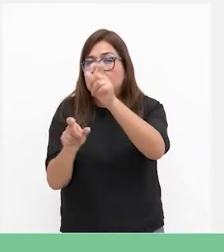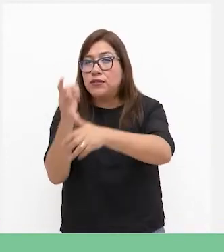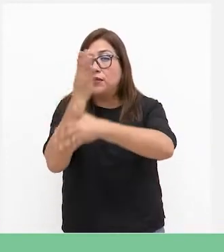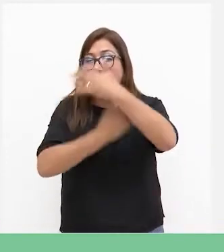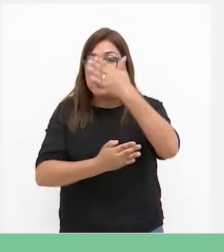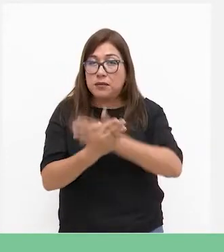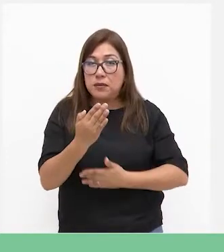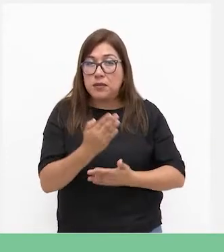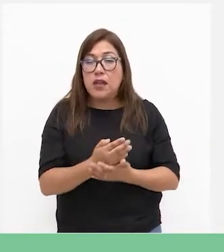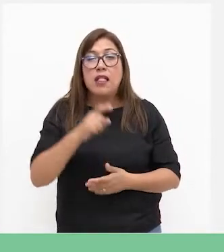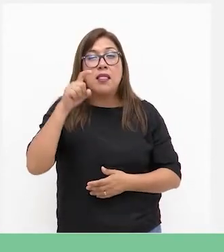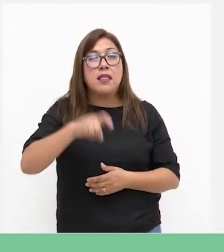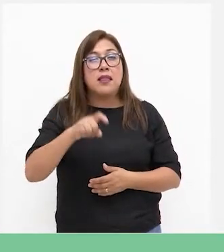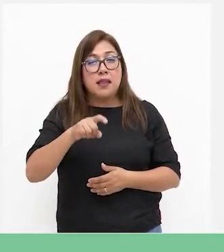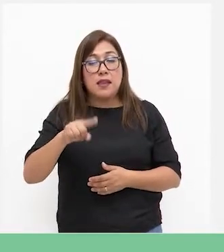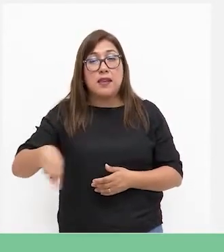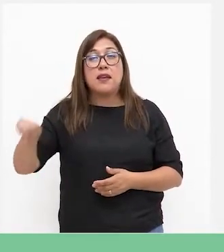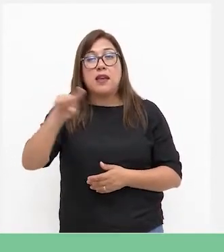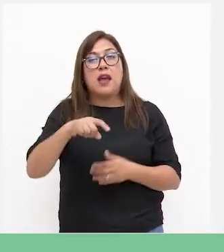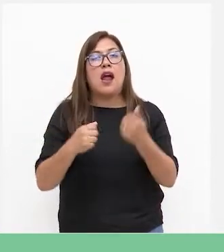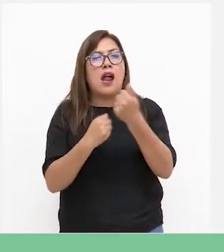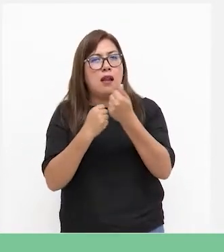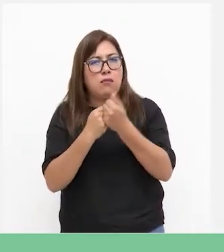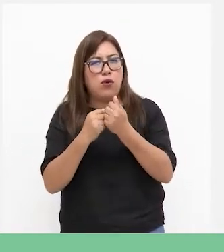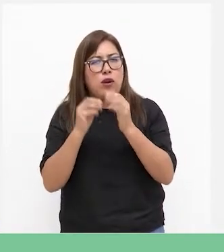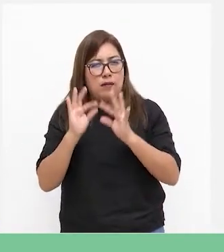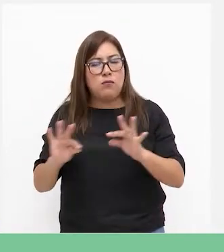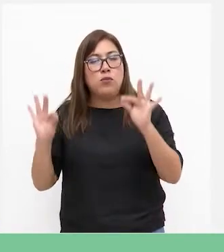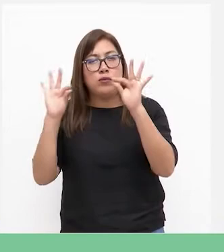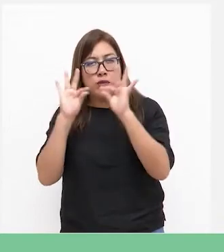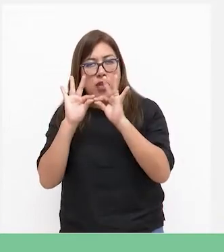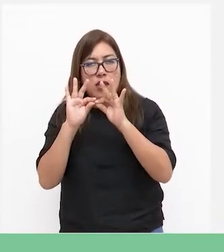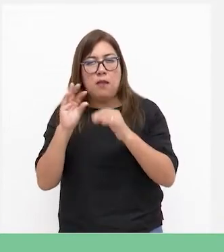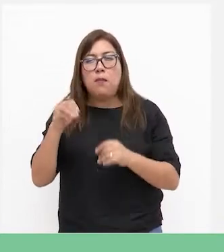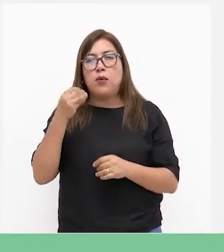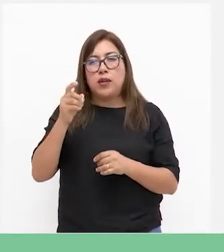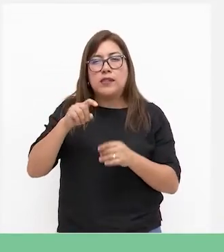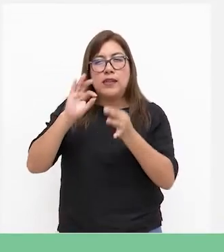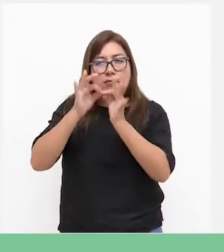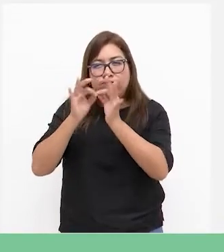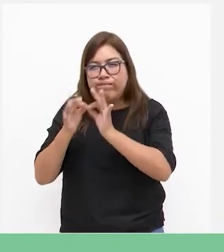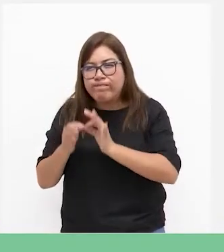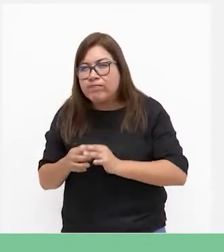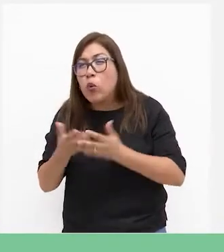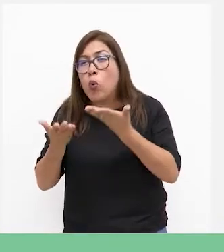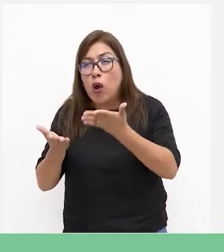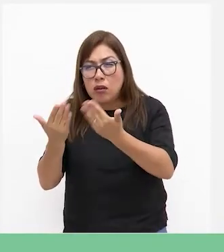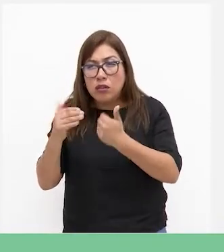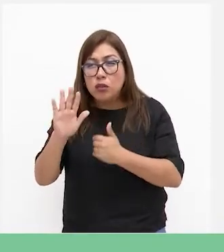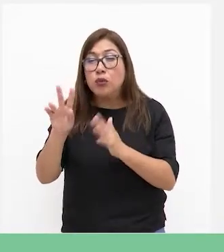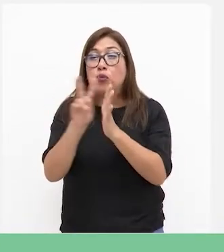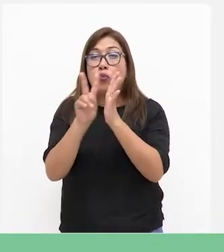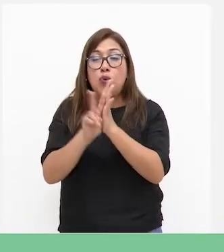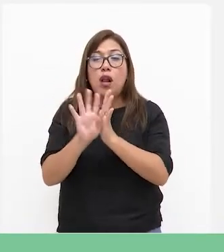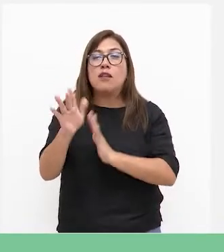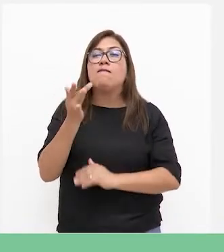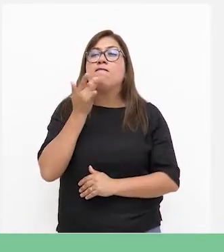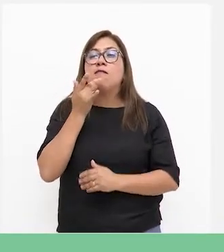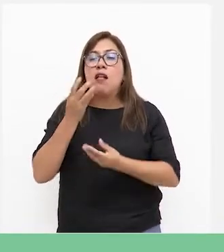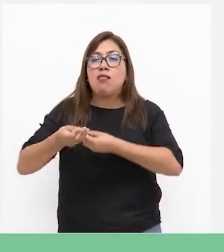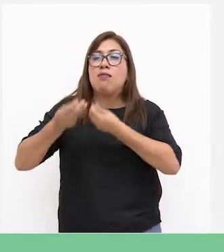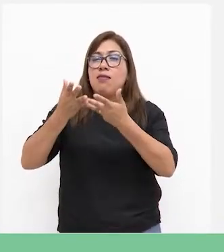con discapacidad necesitarán un apoyo excepcional para que interprete su voluntad a partir de las